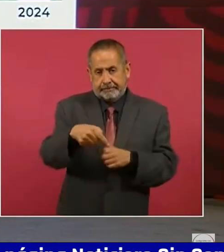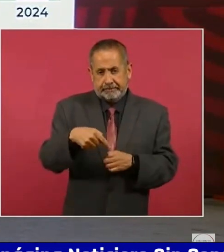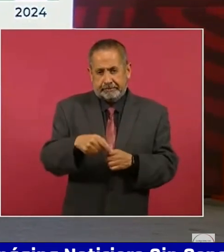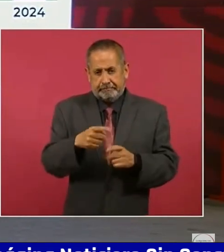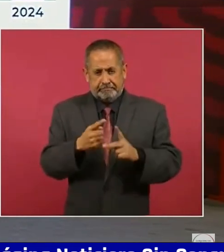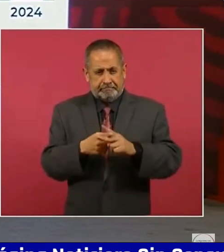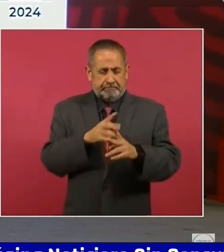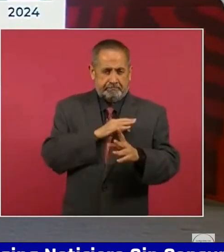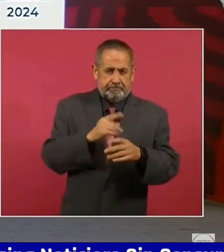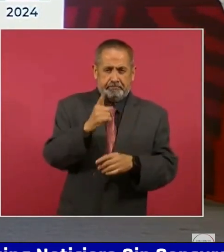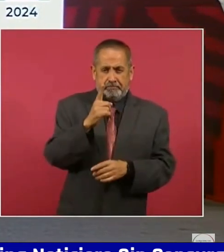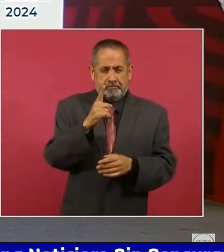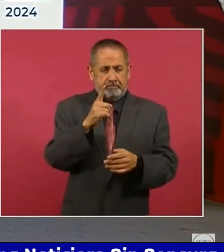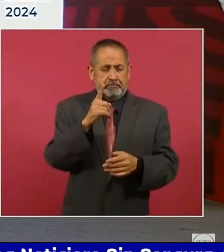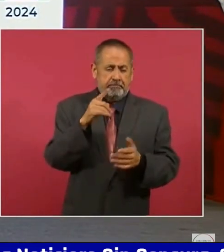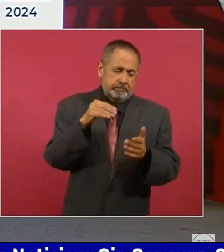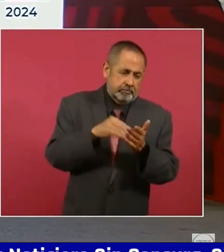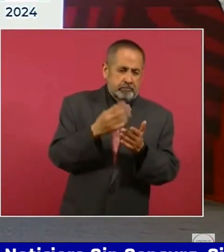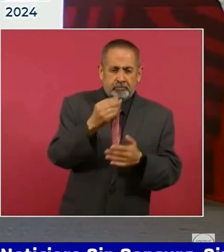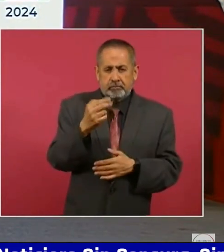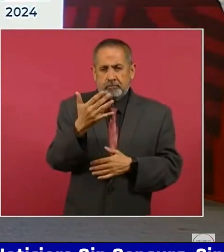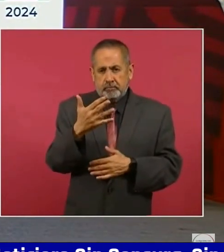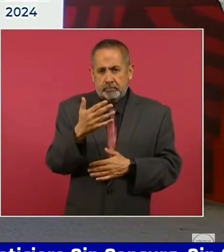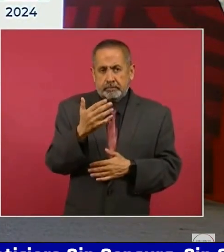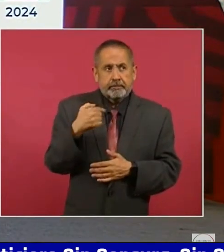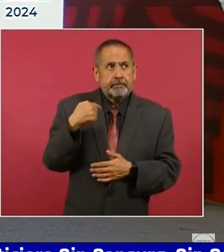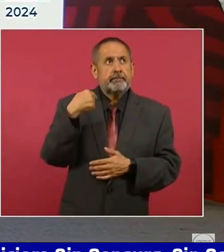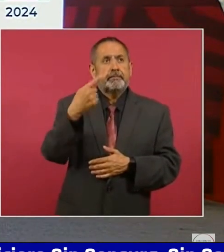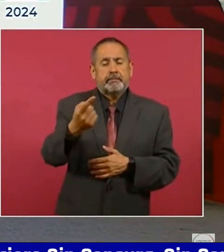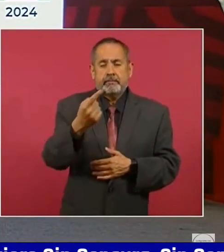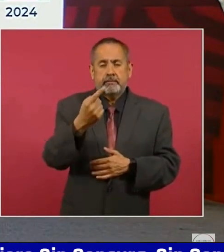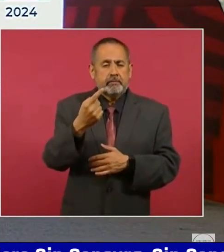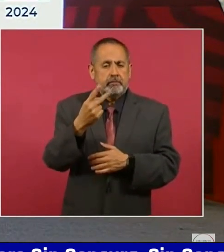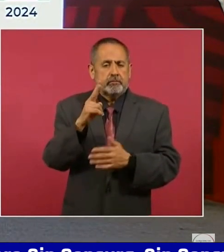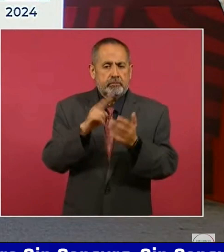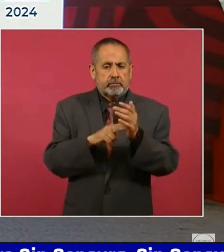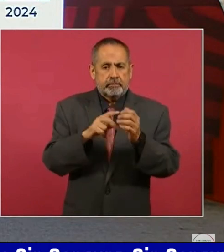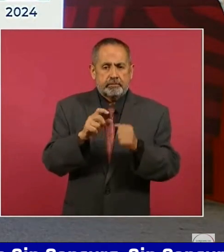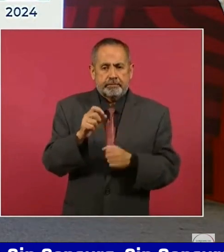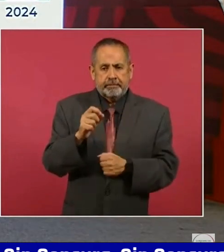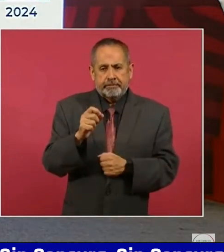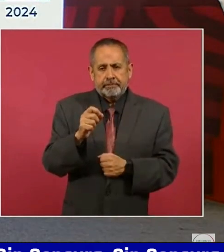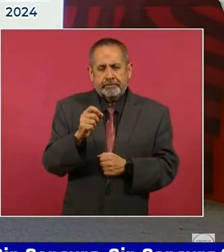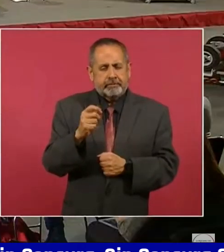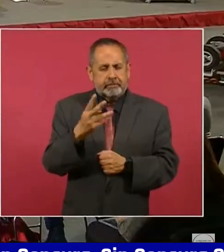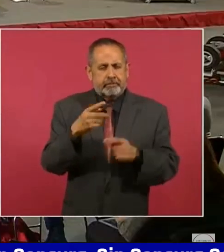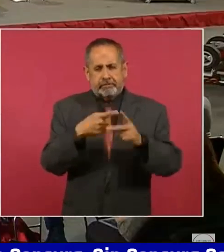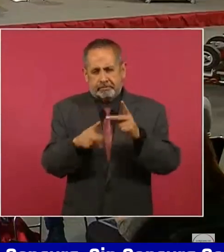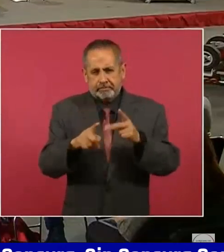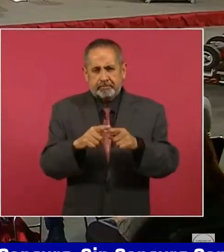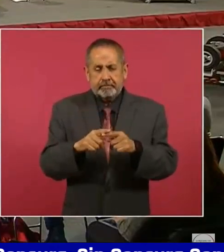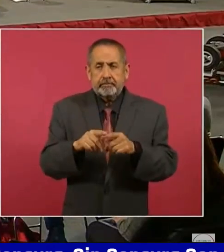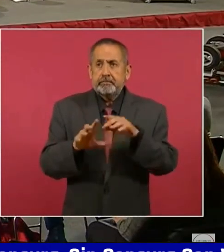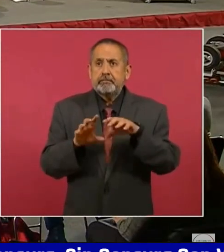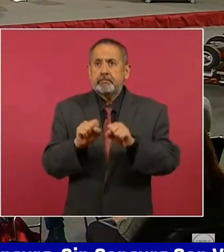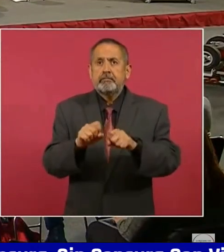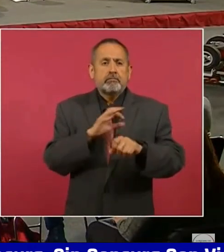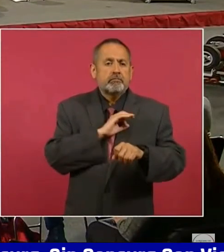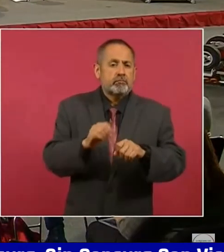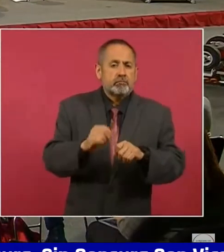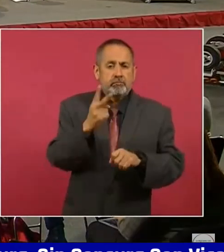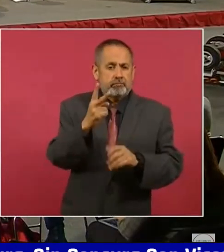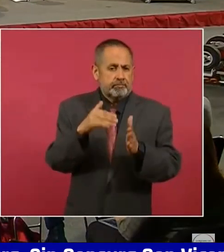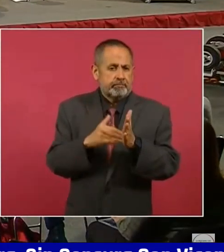promedio, 1.950.000, y a finales del 2023 estar alcanzando ya los 2 millones de